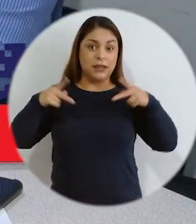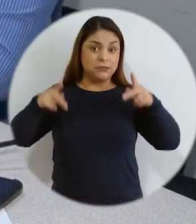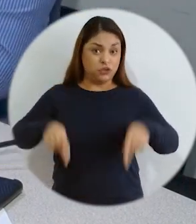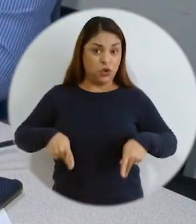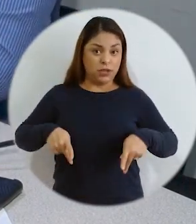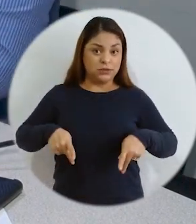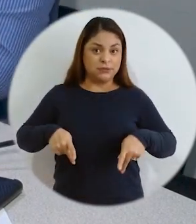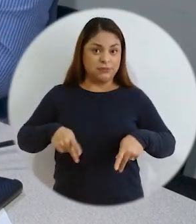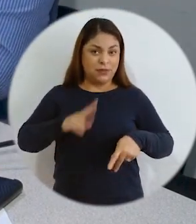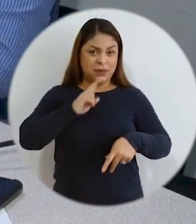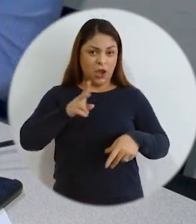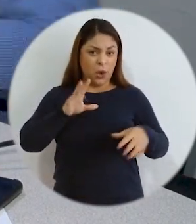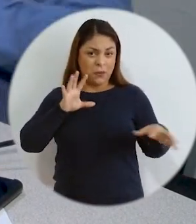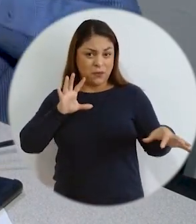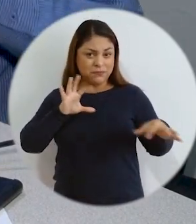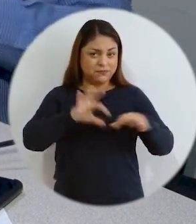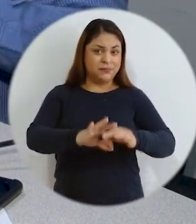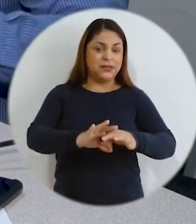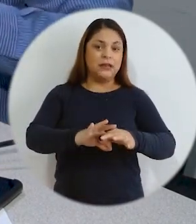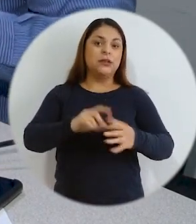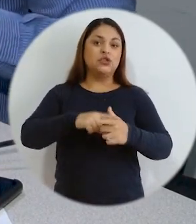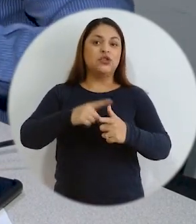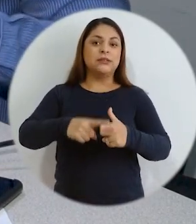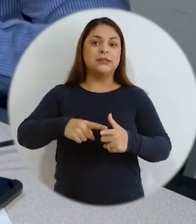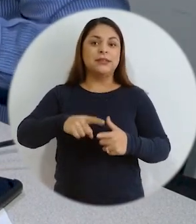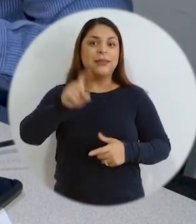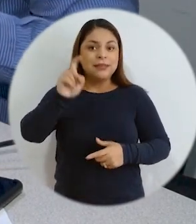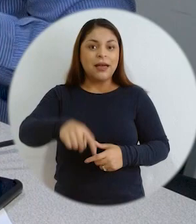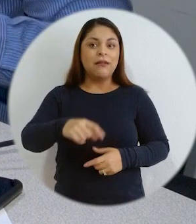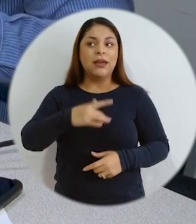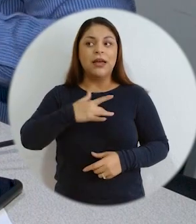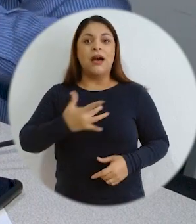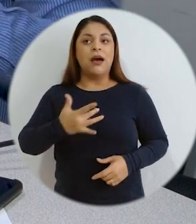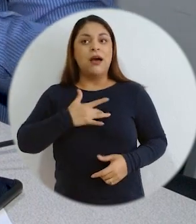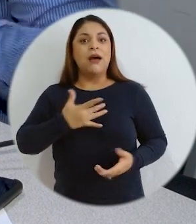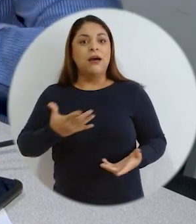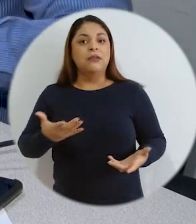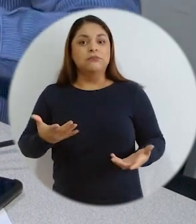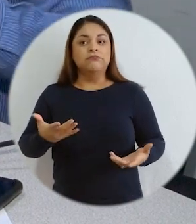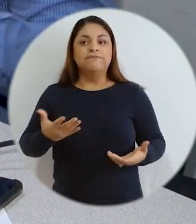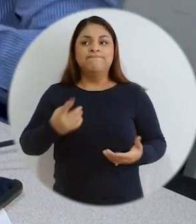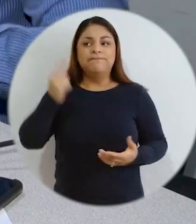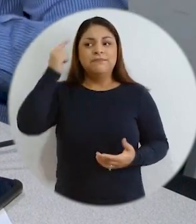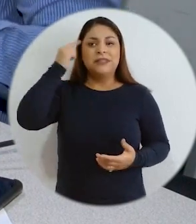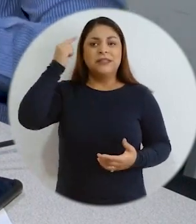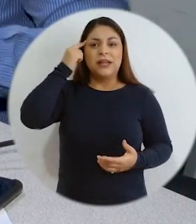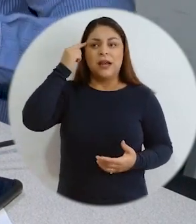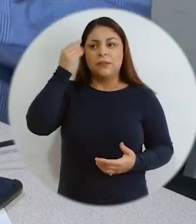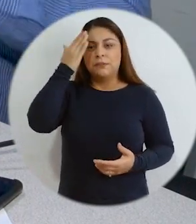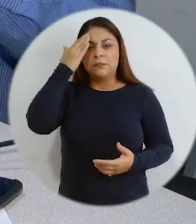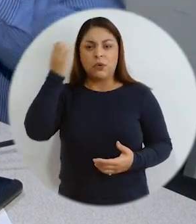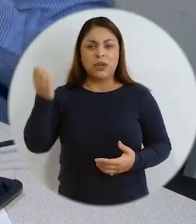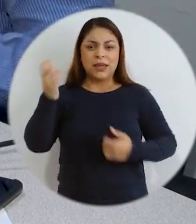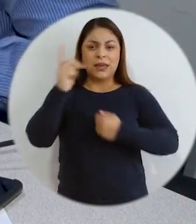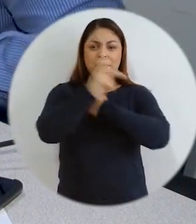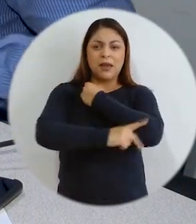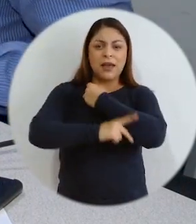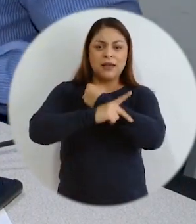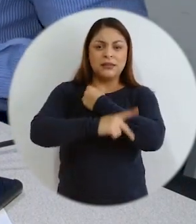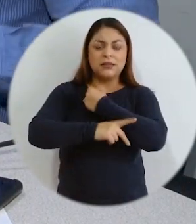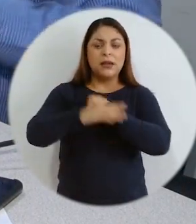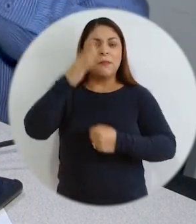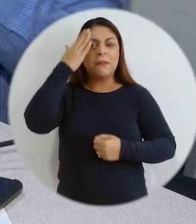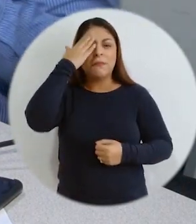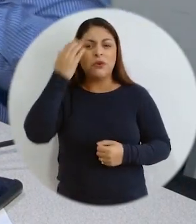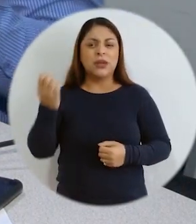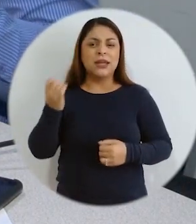supervivencia del ser humano. Entonces realmente ahí es donde tenemos que hacer esa sensibilización y ese balance de decir, bueno, ¿por qué los